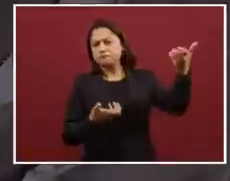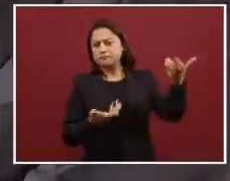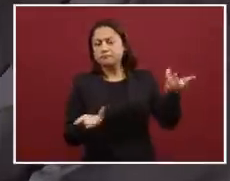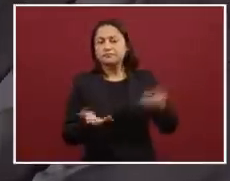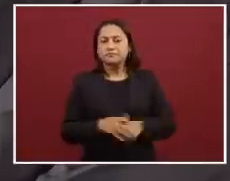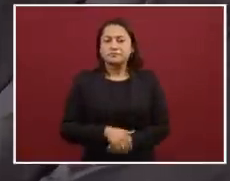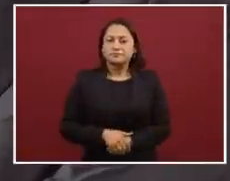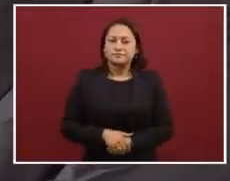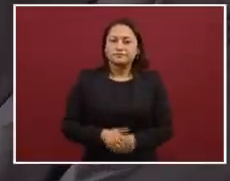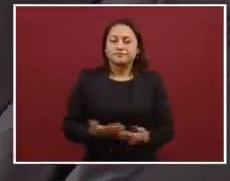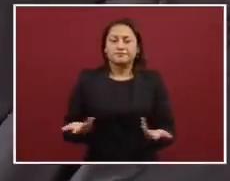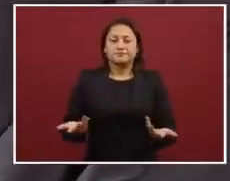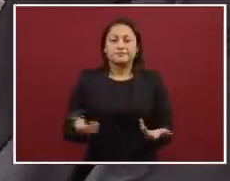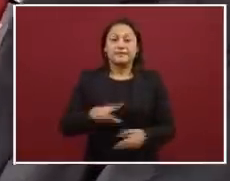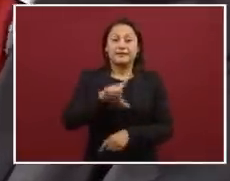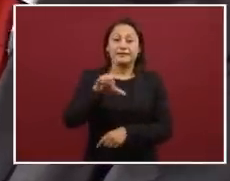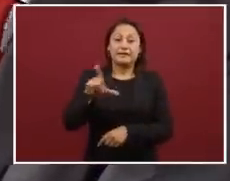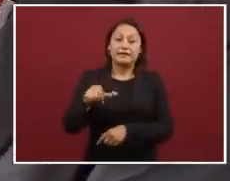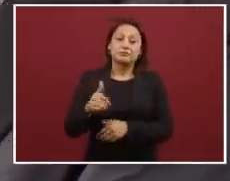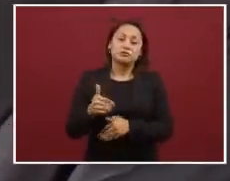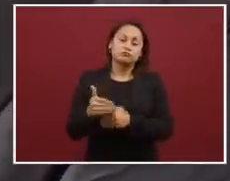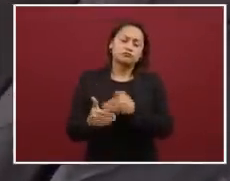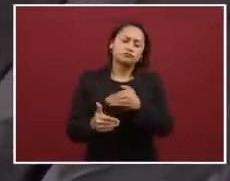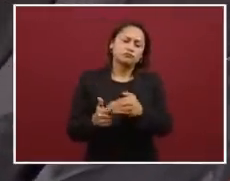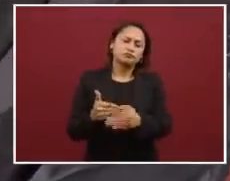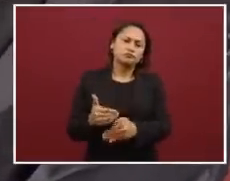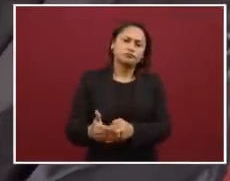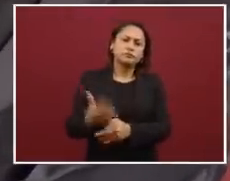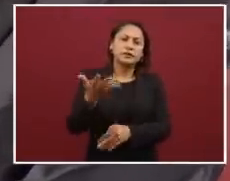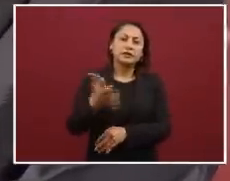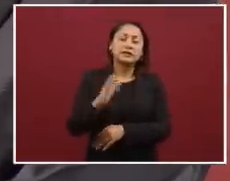¿Qué pasa 10 años después?